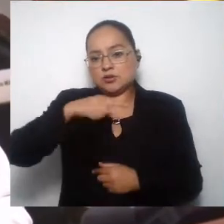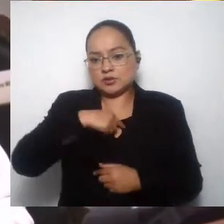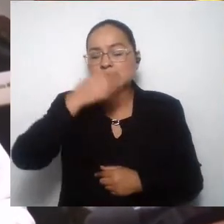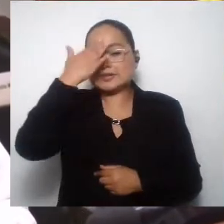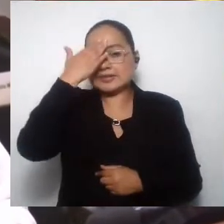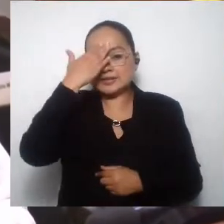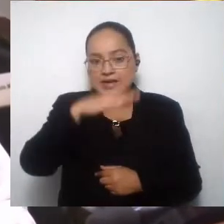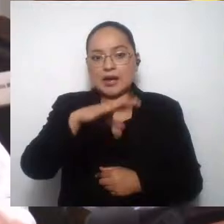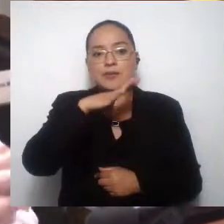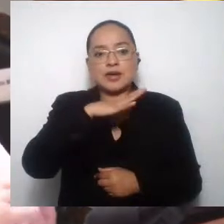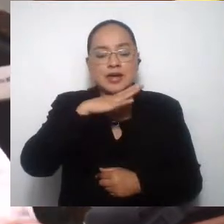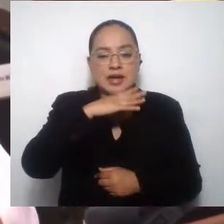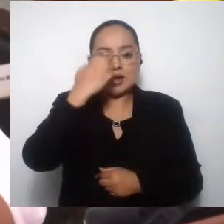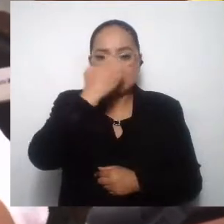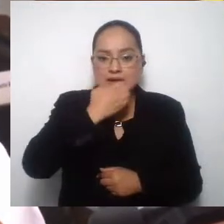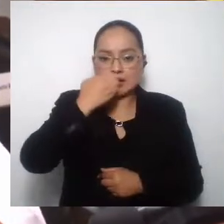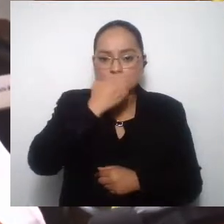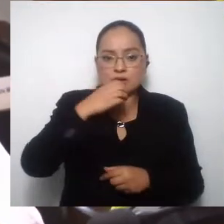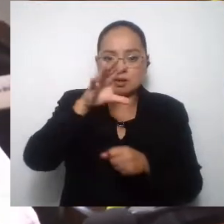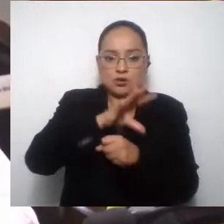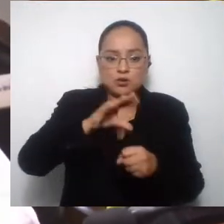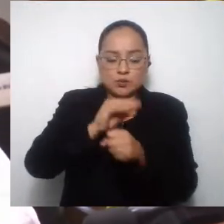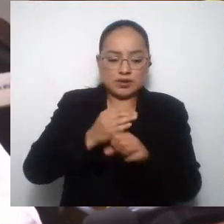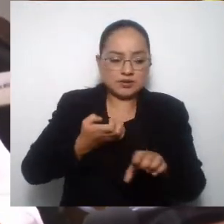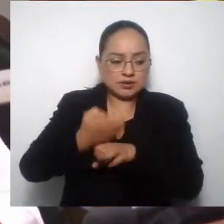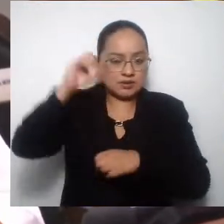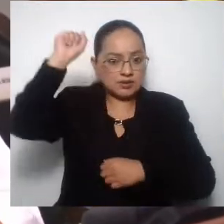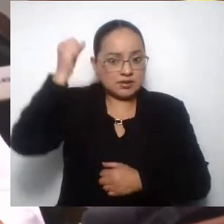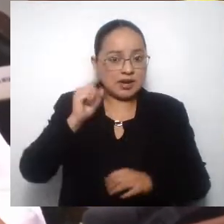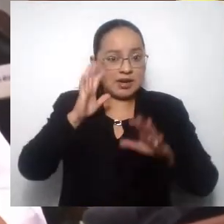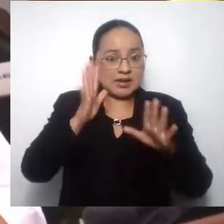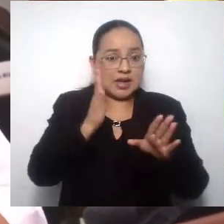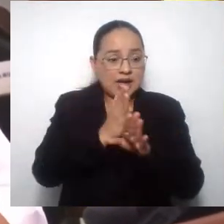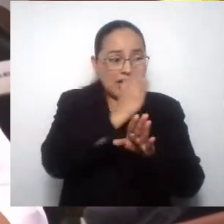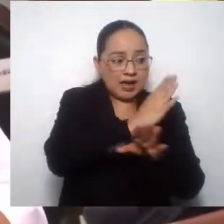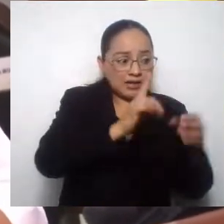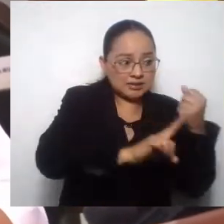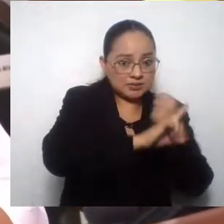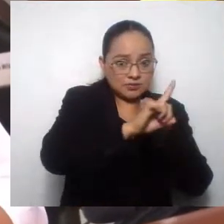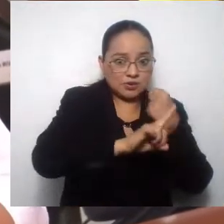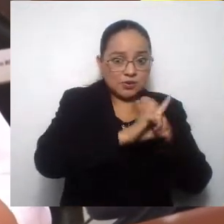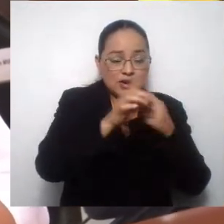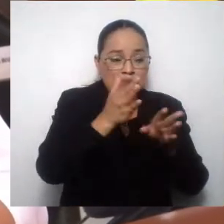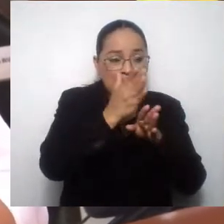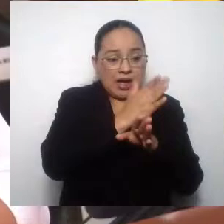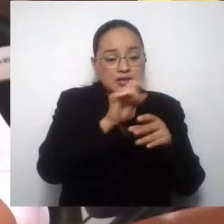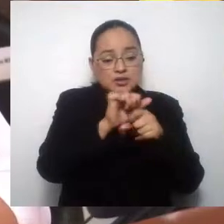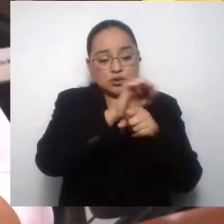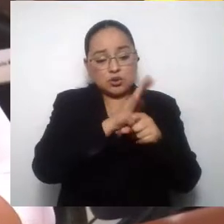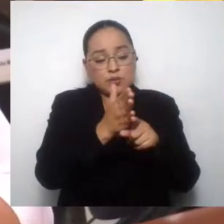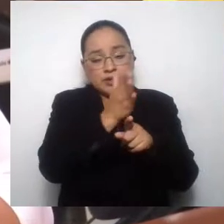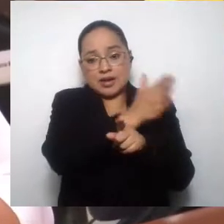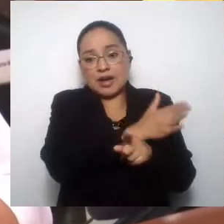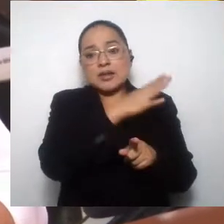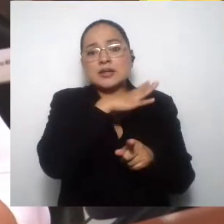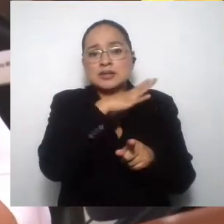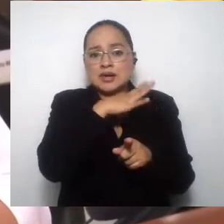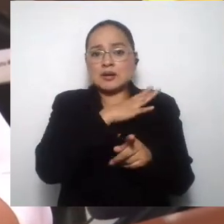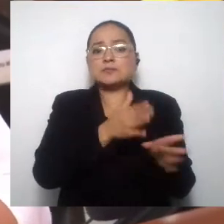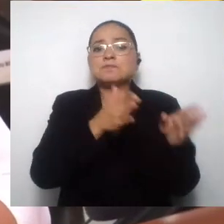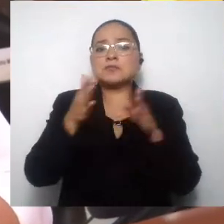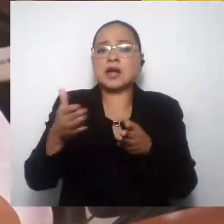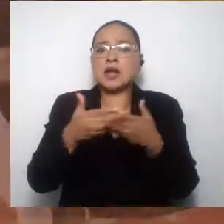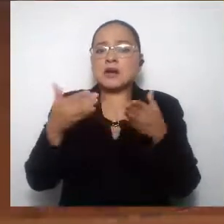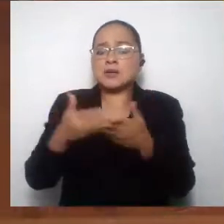general, de por sí ya traían un problema desde antes de la pandemia, pero la pandemia de COVID-19 y